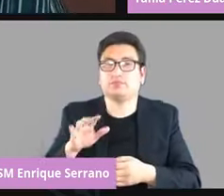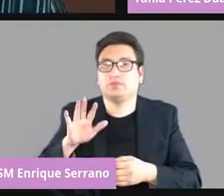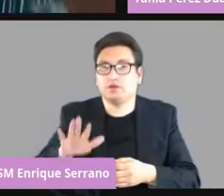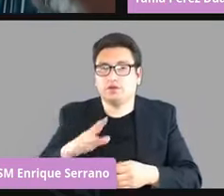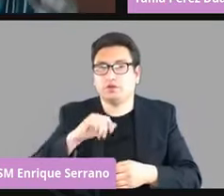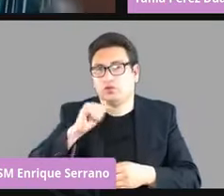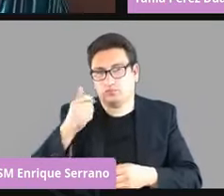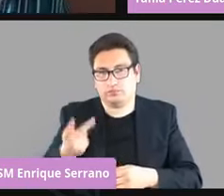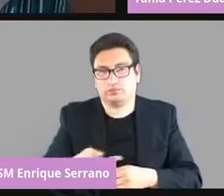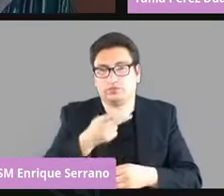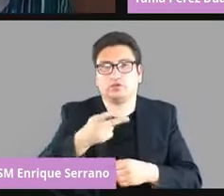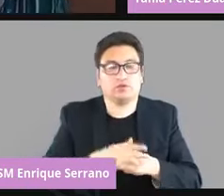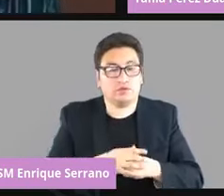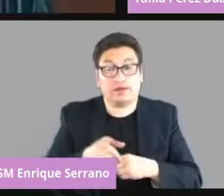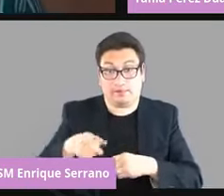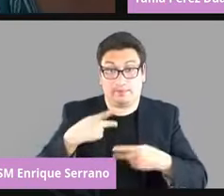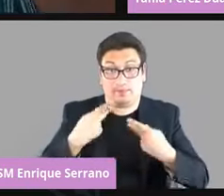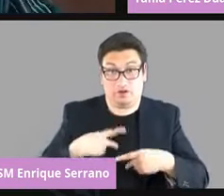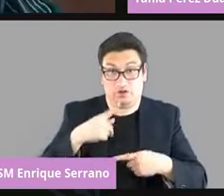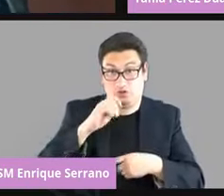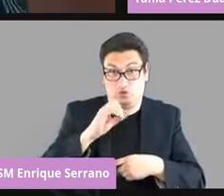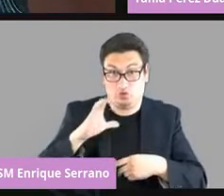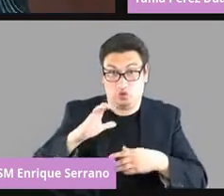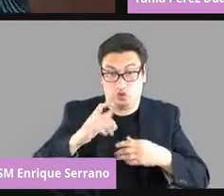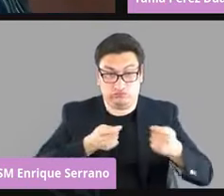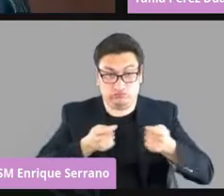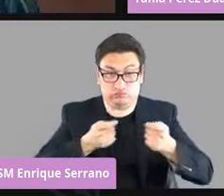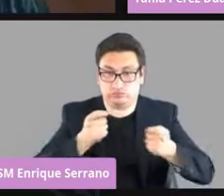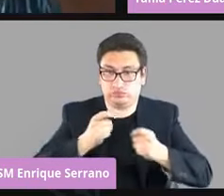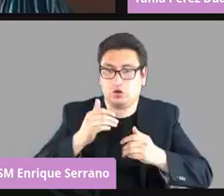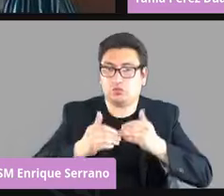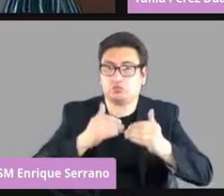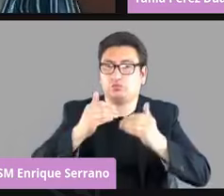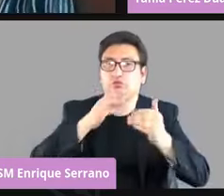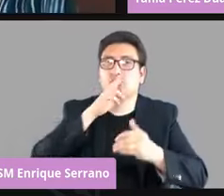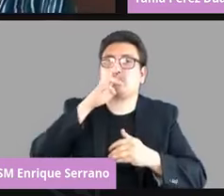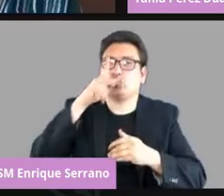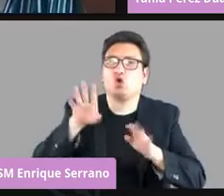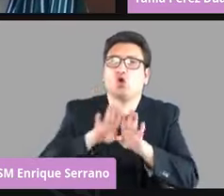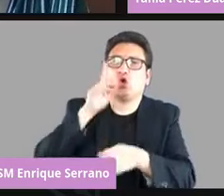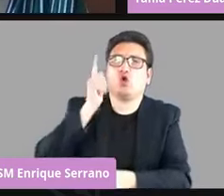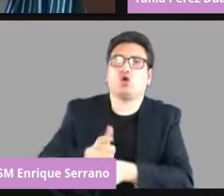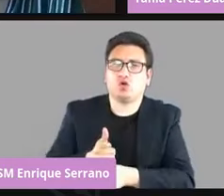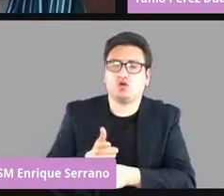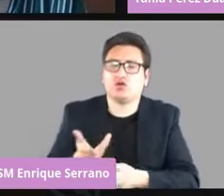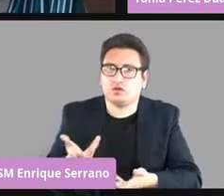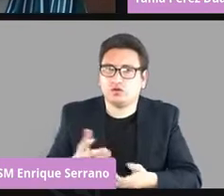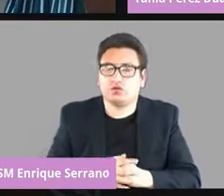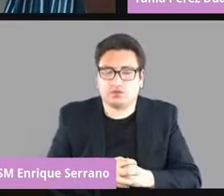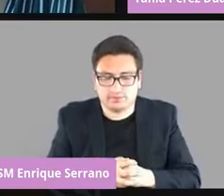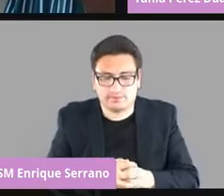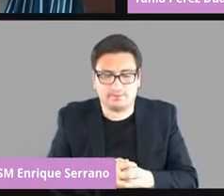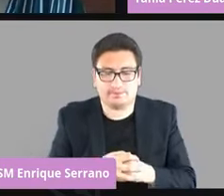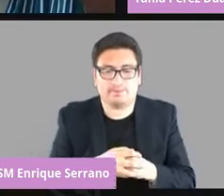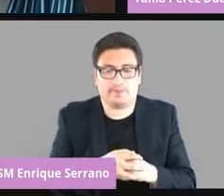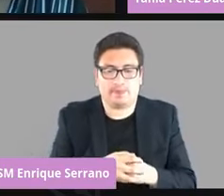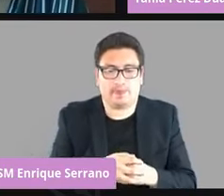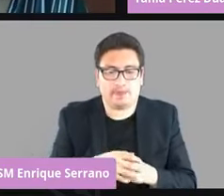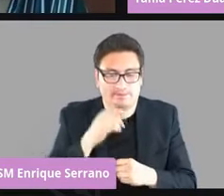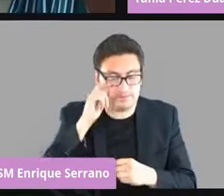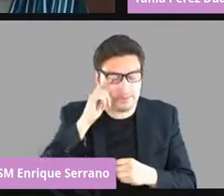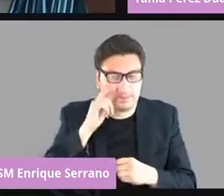el paciente está mejorando en el manejo de su trastorno? Nos dice Ivette. Aquí el mejor, ahora